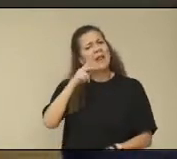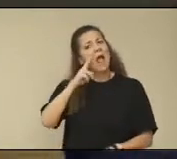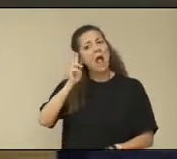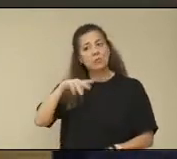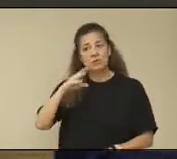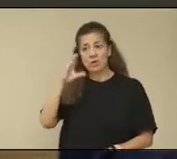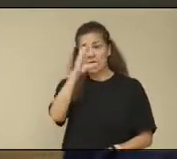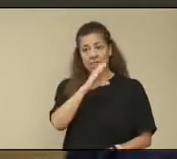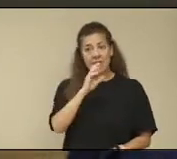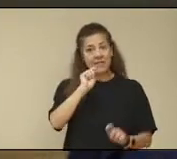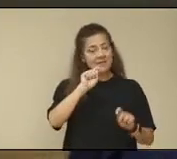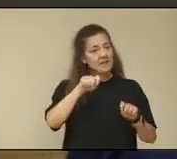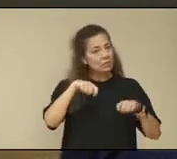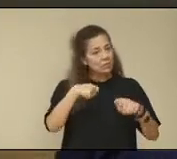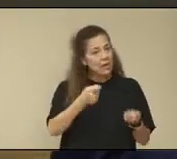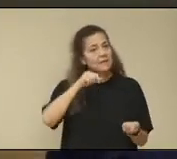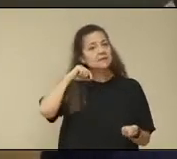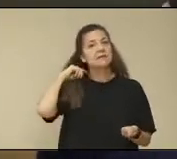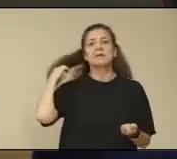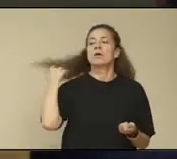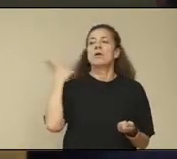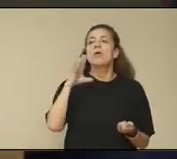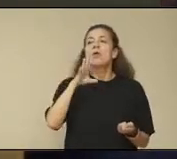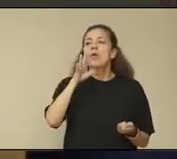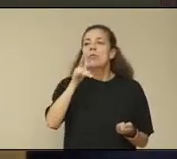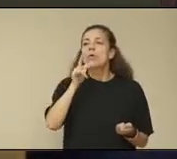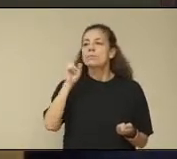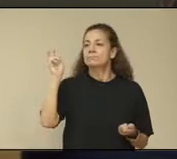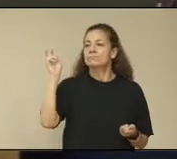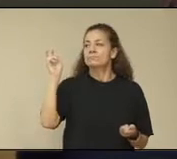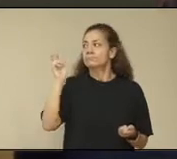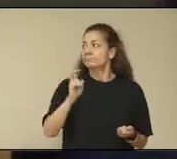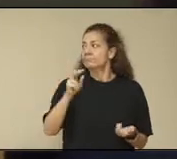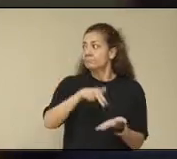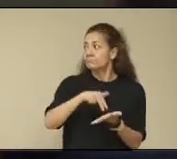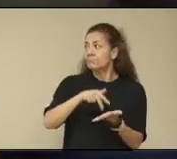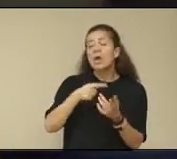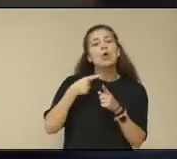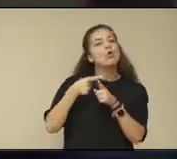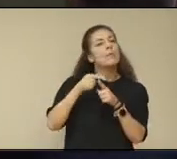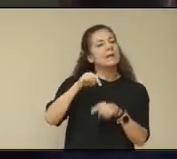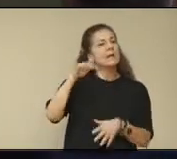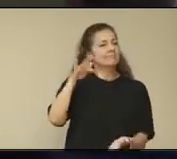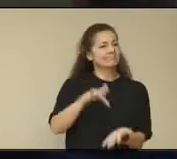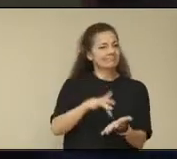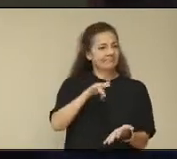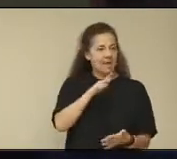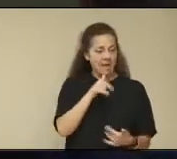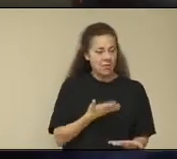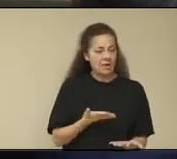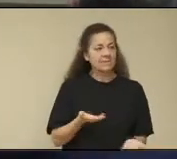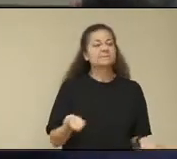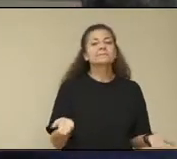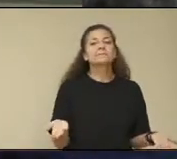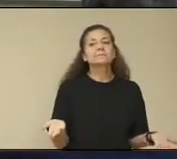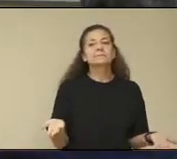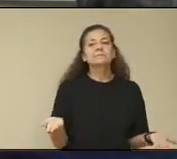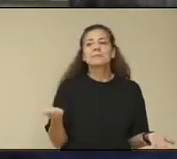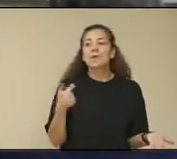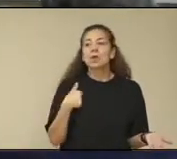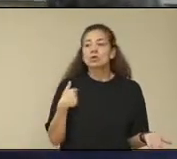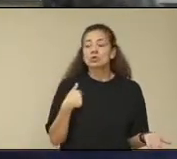Ciencias Naturales por estar en esta sala y compartir estos momentos. Yo